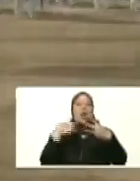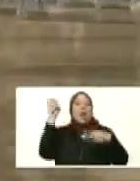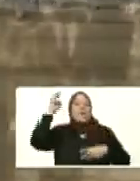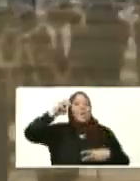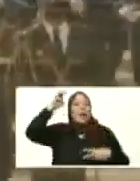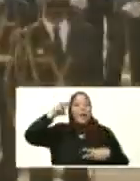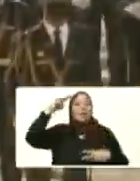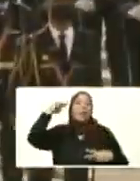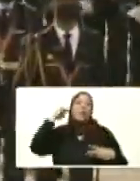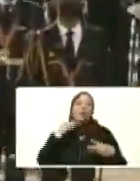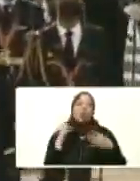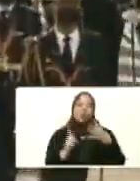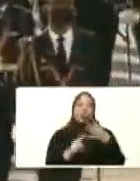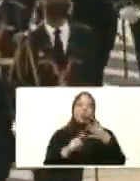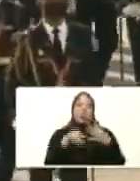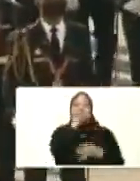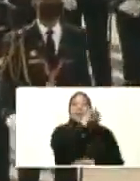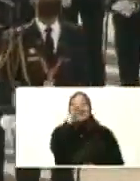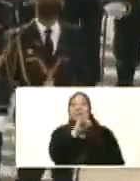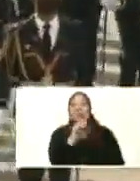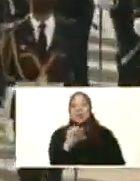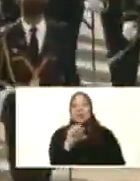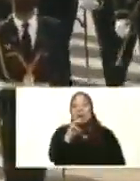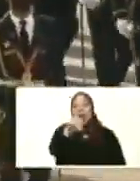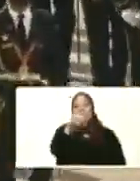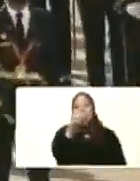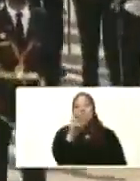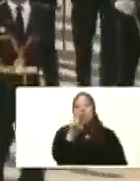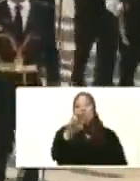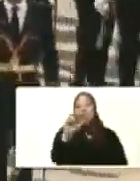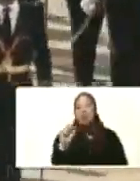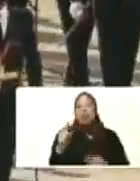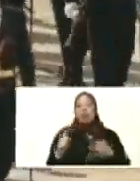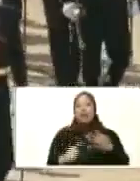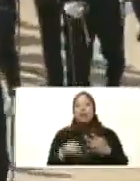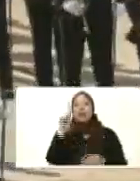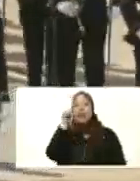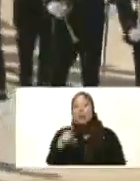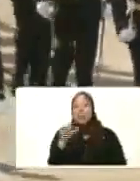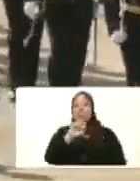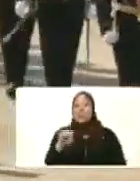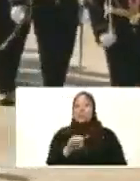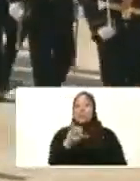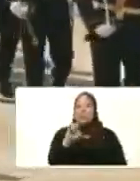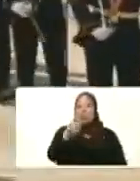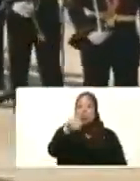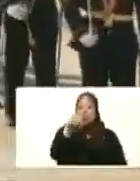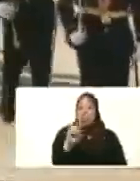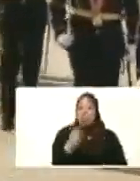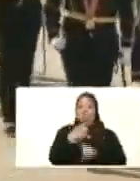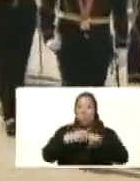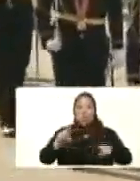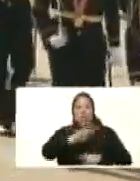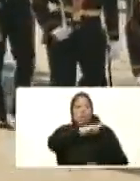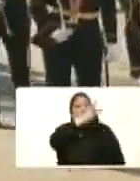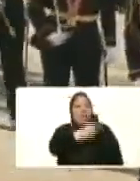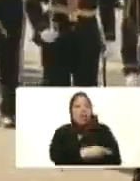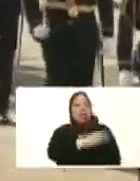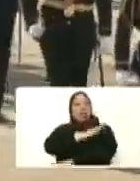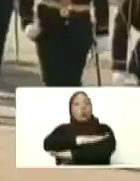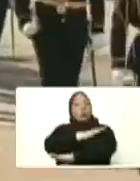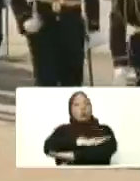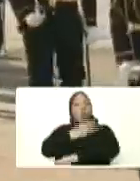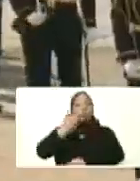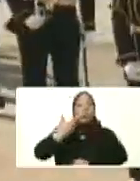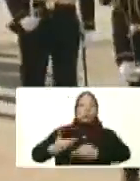Sucre, Ezequiel Zamora y Simón Rodríguez, con sólidos principios de liderazgo, valores éticos,